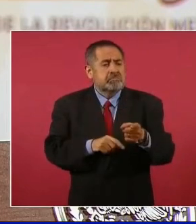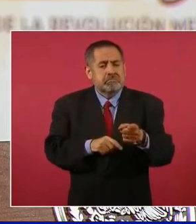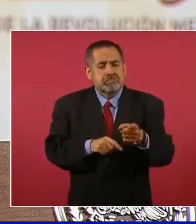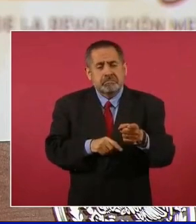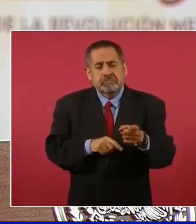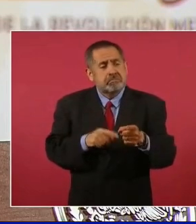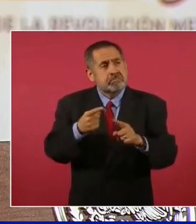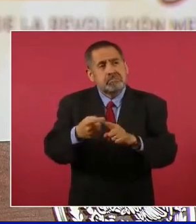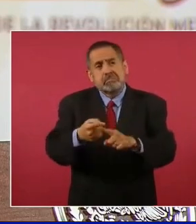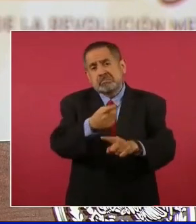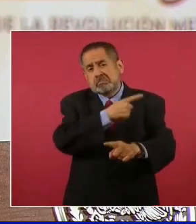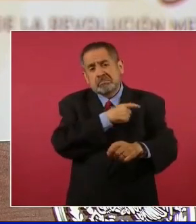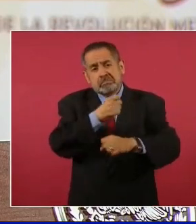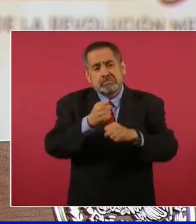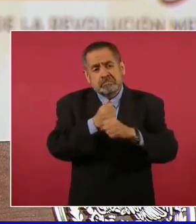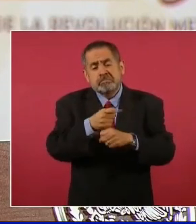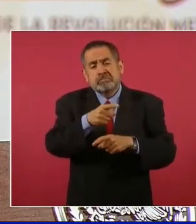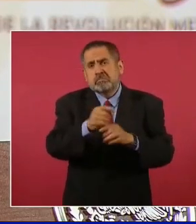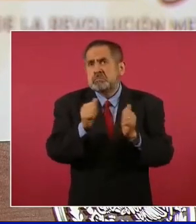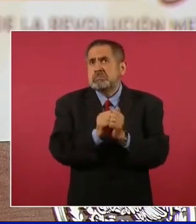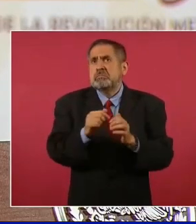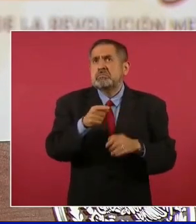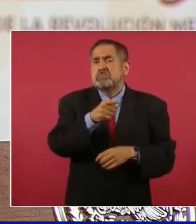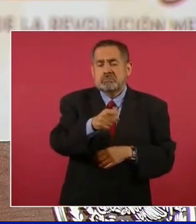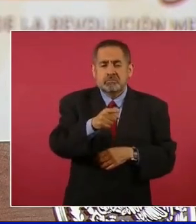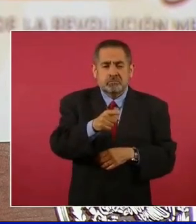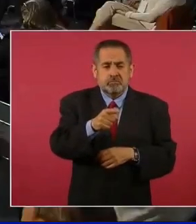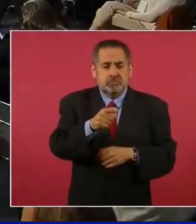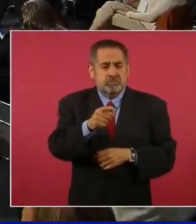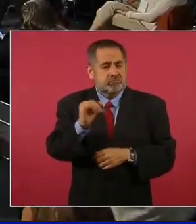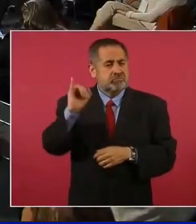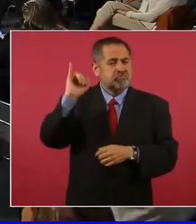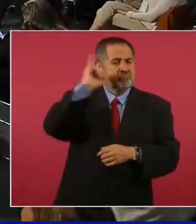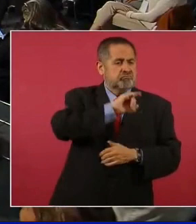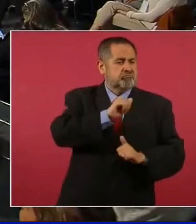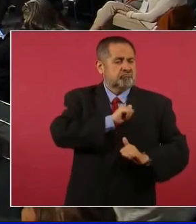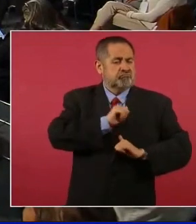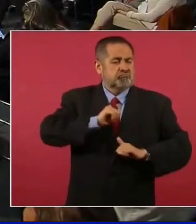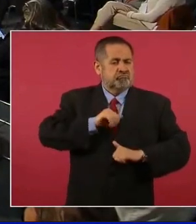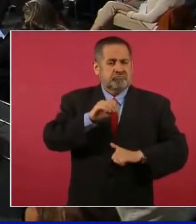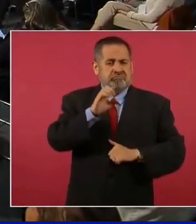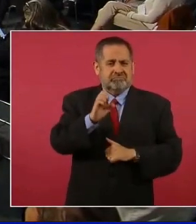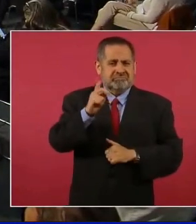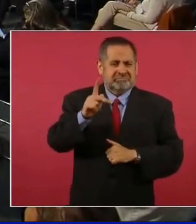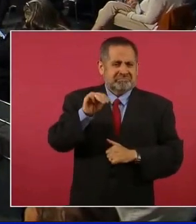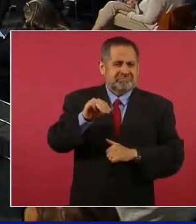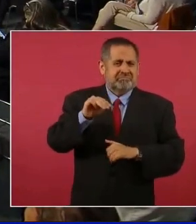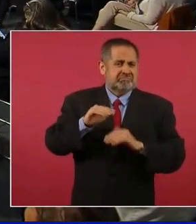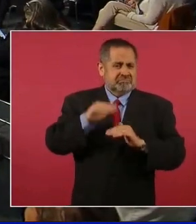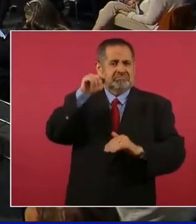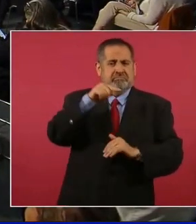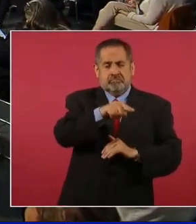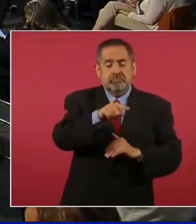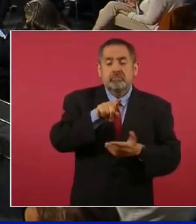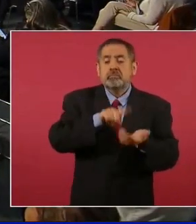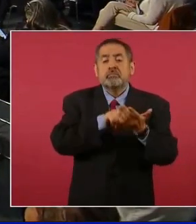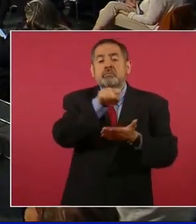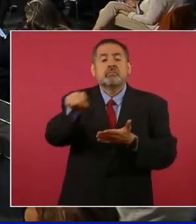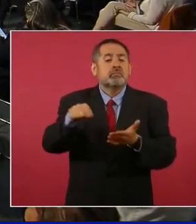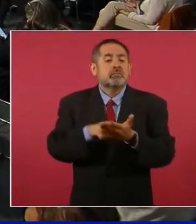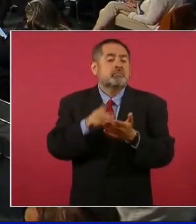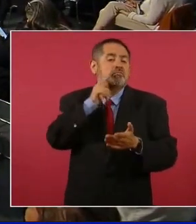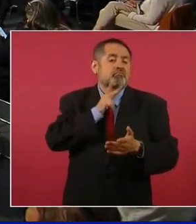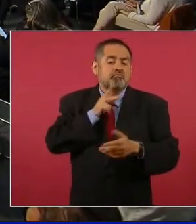de tiempo atrás, había estado como su jefe de Estado Mayor en la zona petrolera del